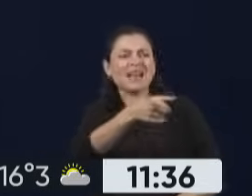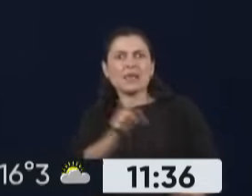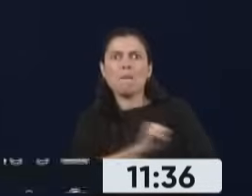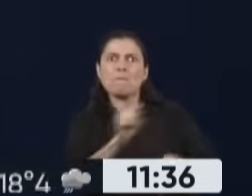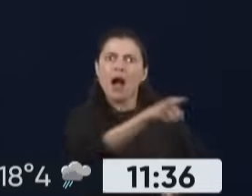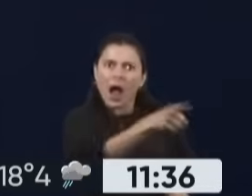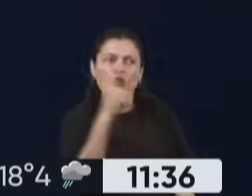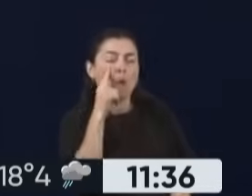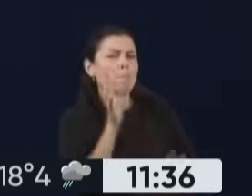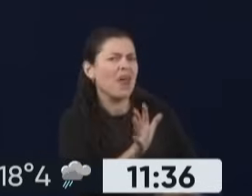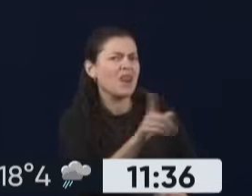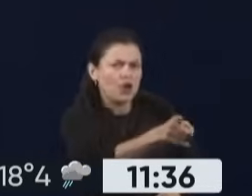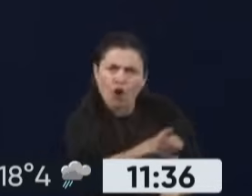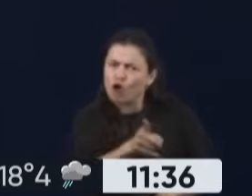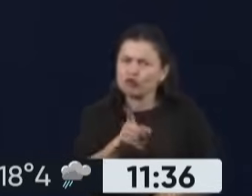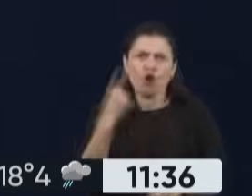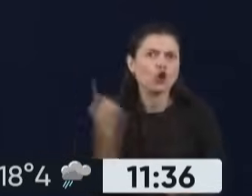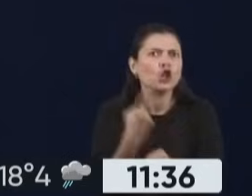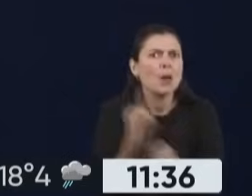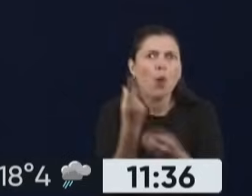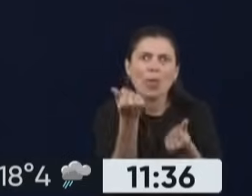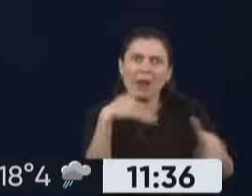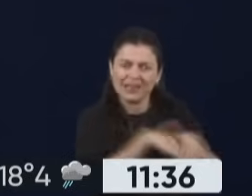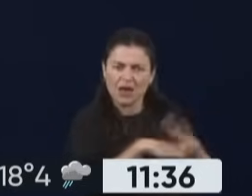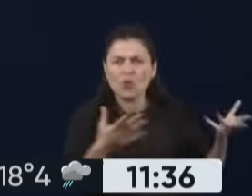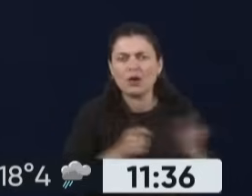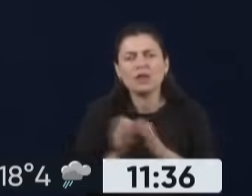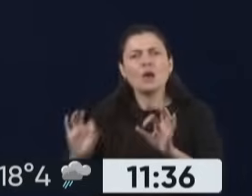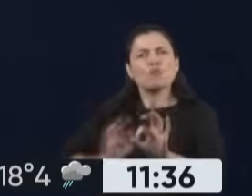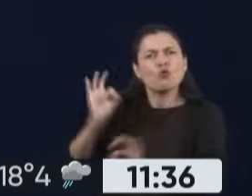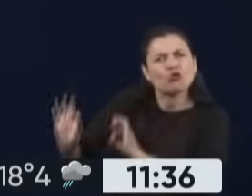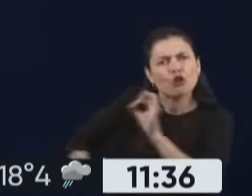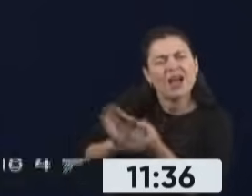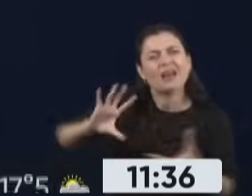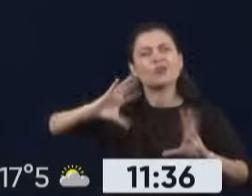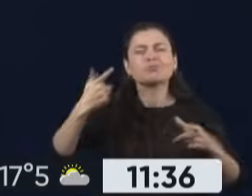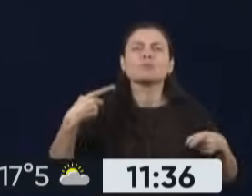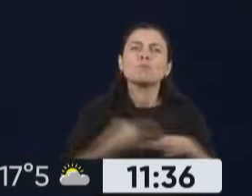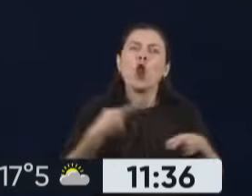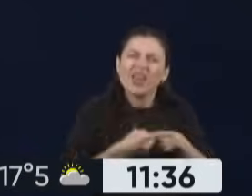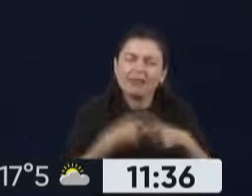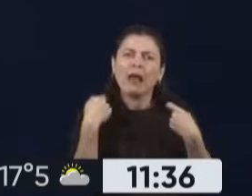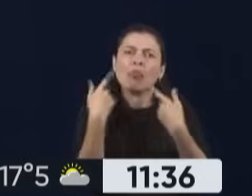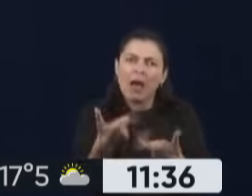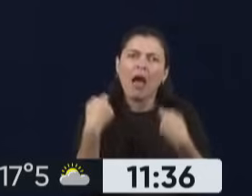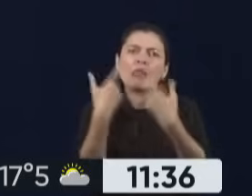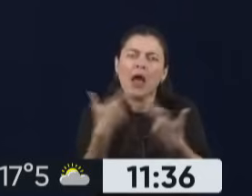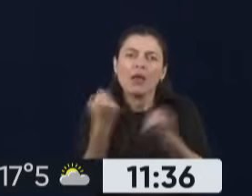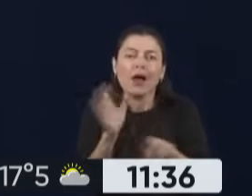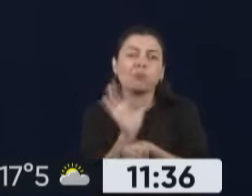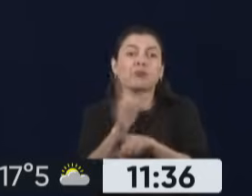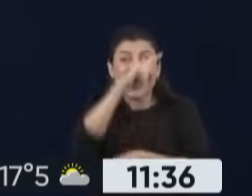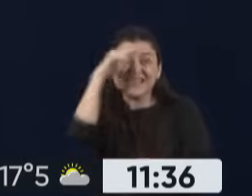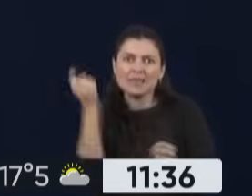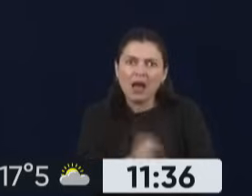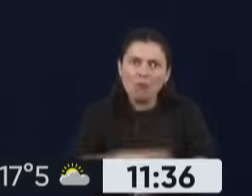peligroso. Durante décadas, la política alimentó un Estado gigante que cada vez gastaba más y